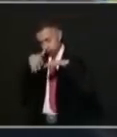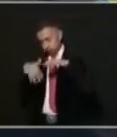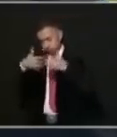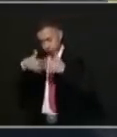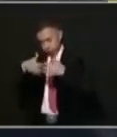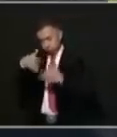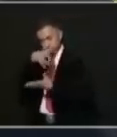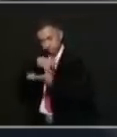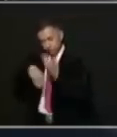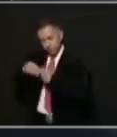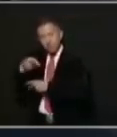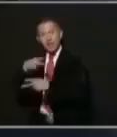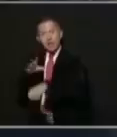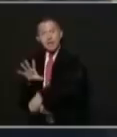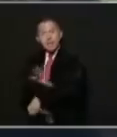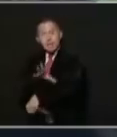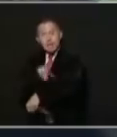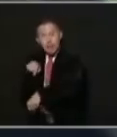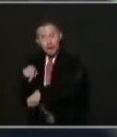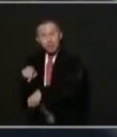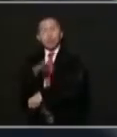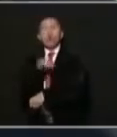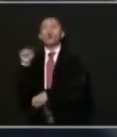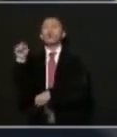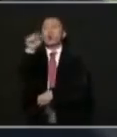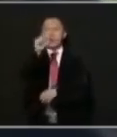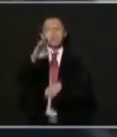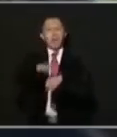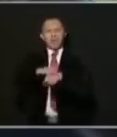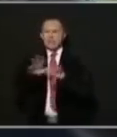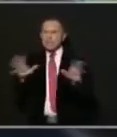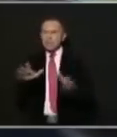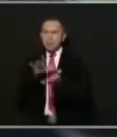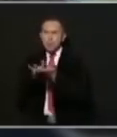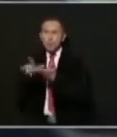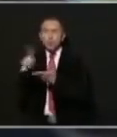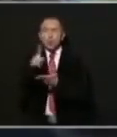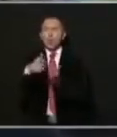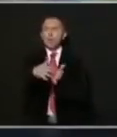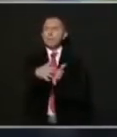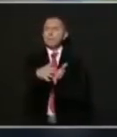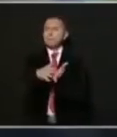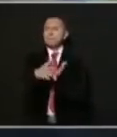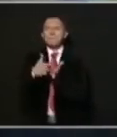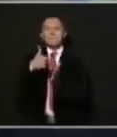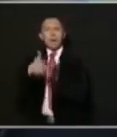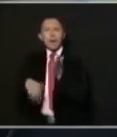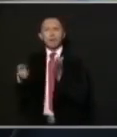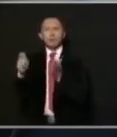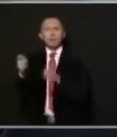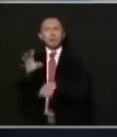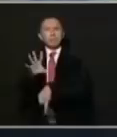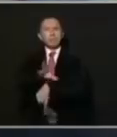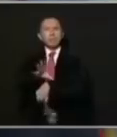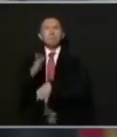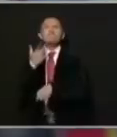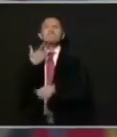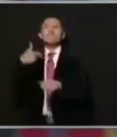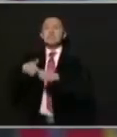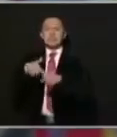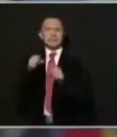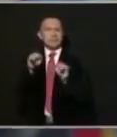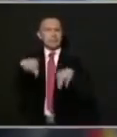limpia y de menor costo. Impulsaremos el desarrollo de fuentes de energía